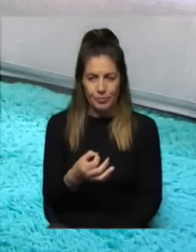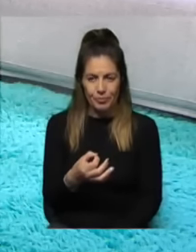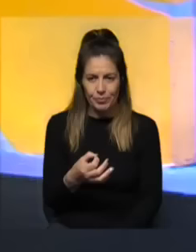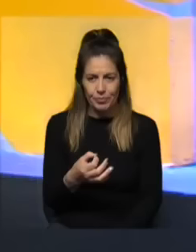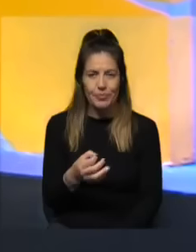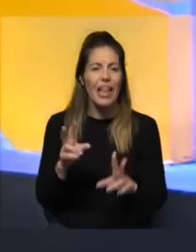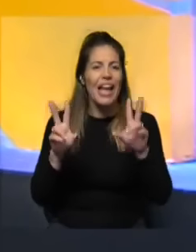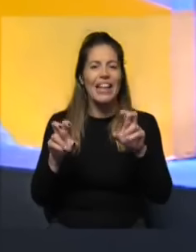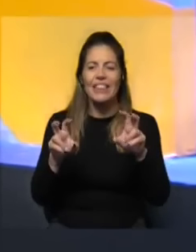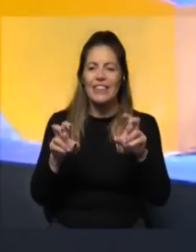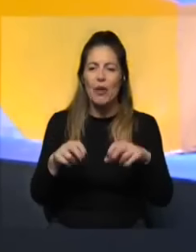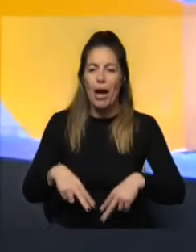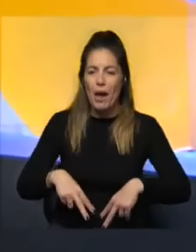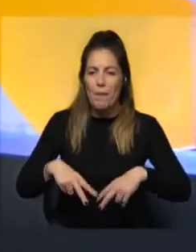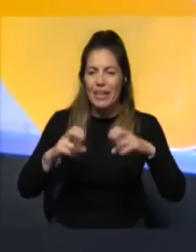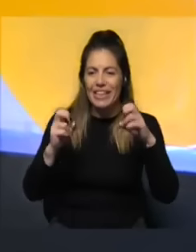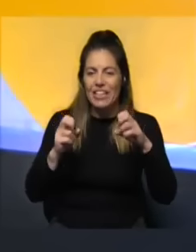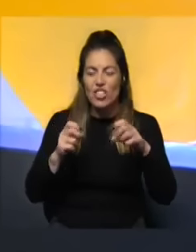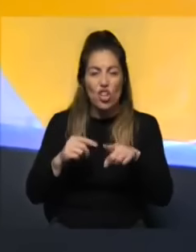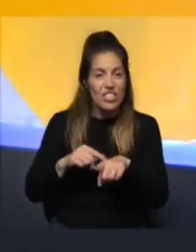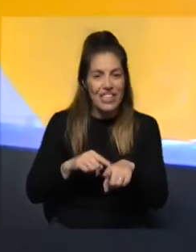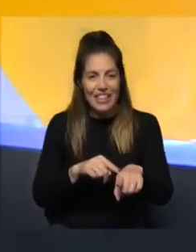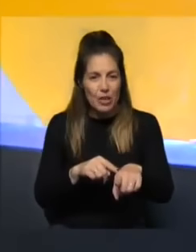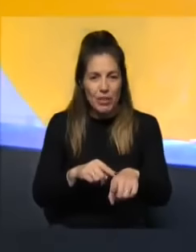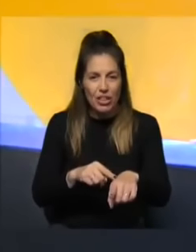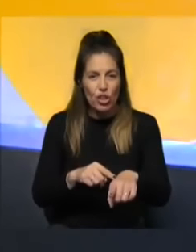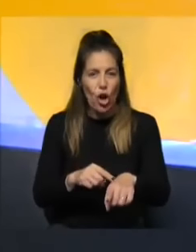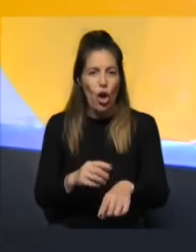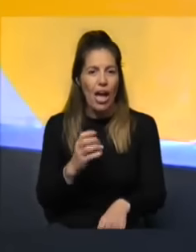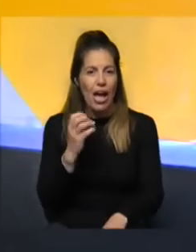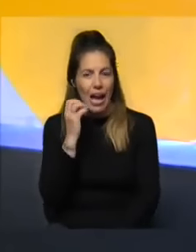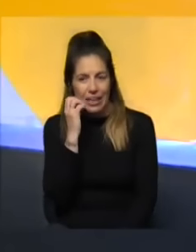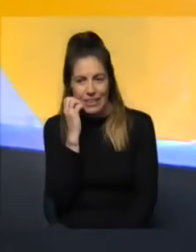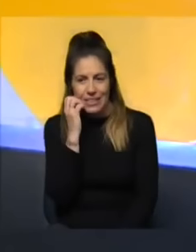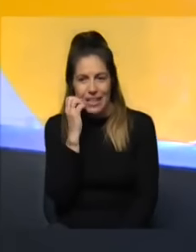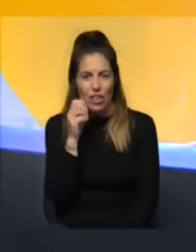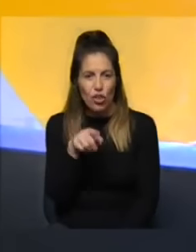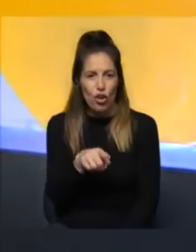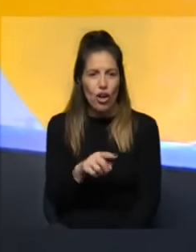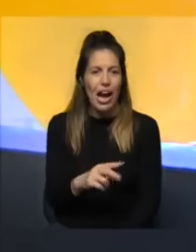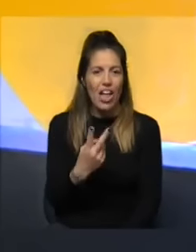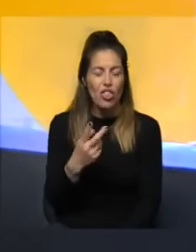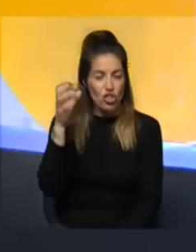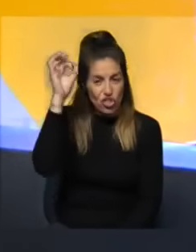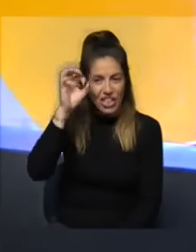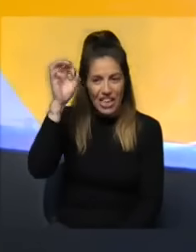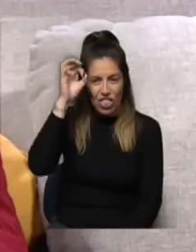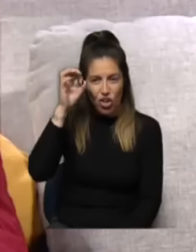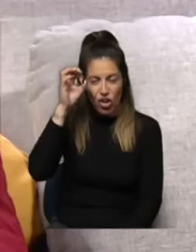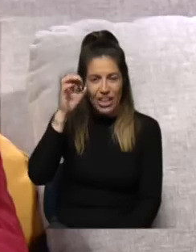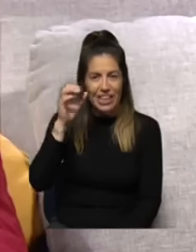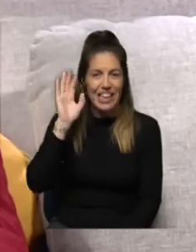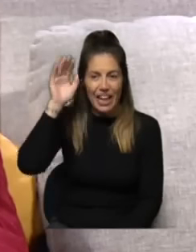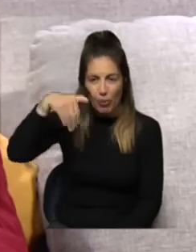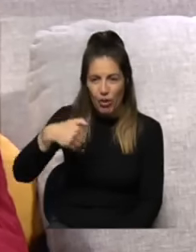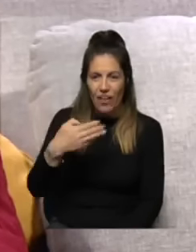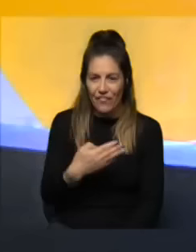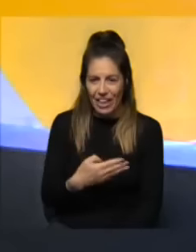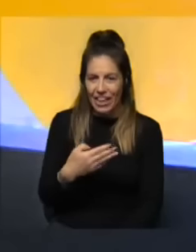el tema de la investigación del seguimiento de Astesiano a dos senadores de la República, Vergara. Que coincidió en el día, por